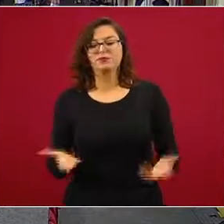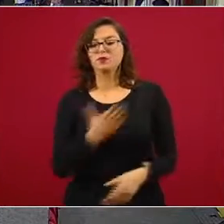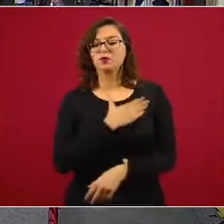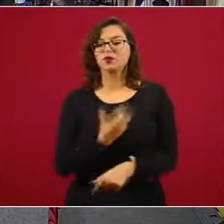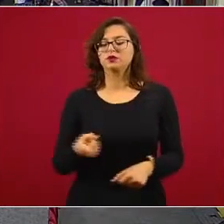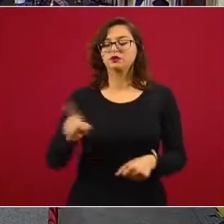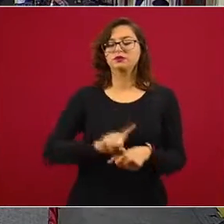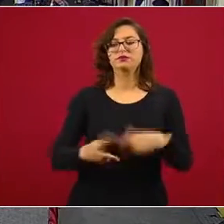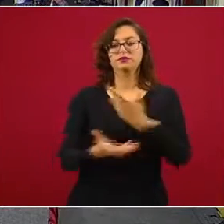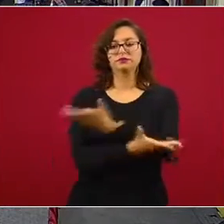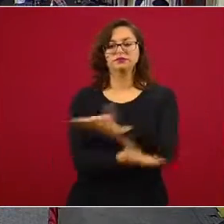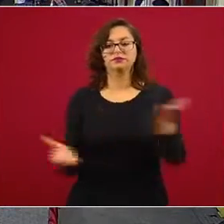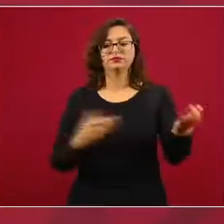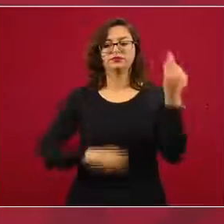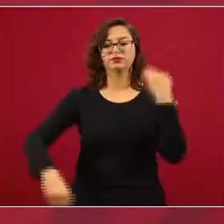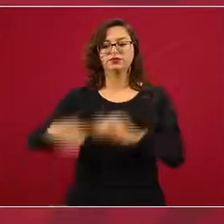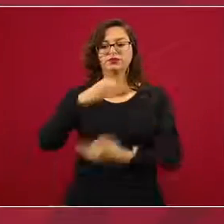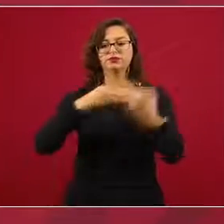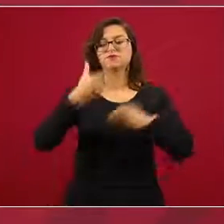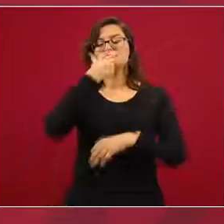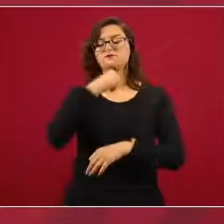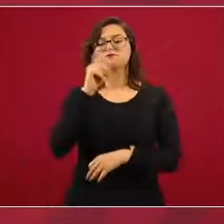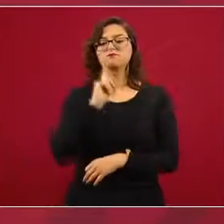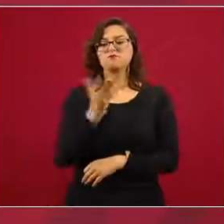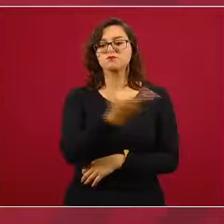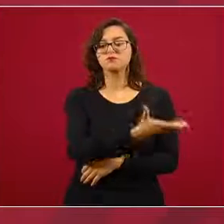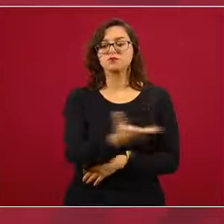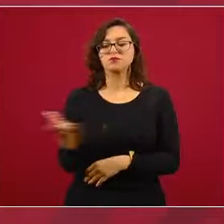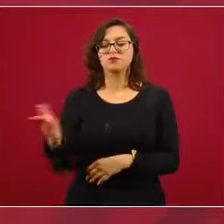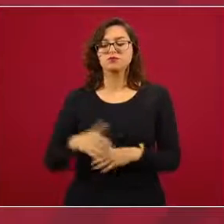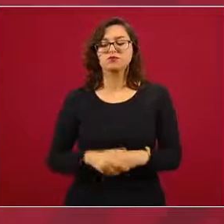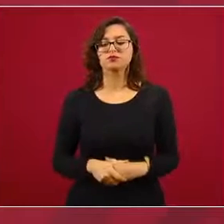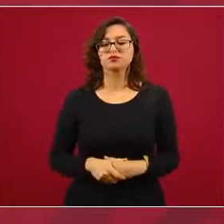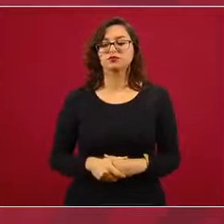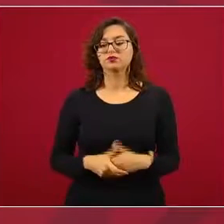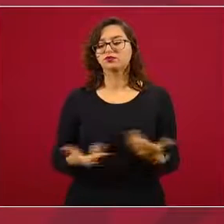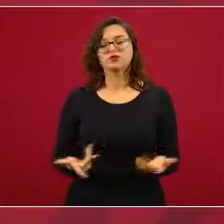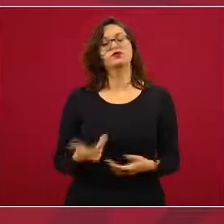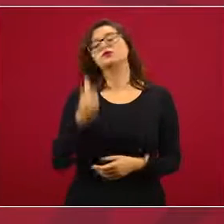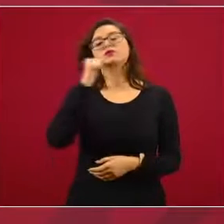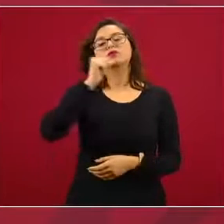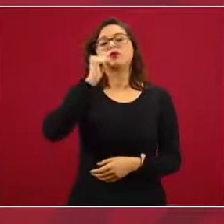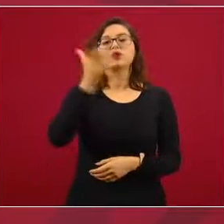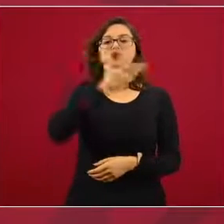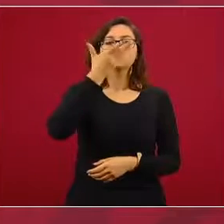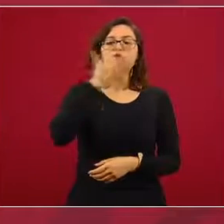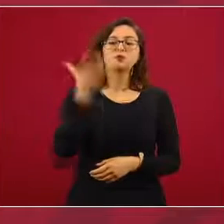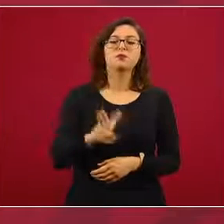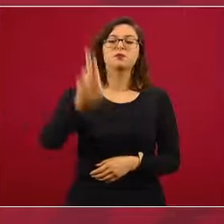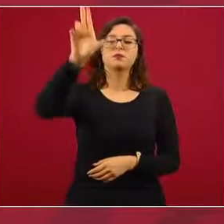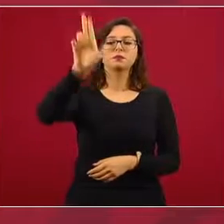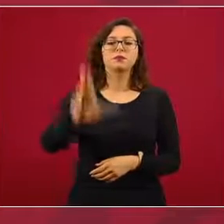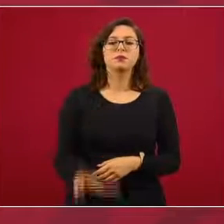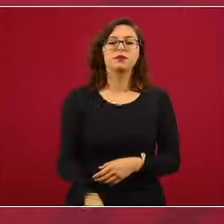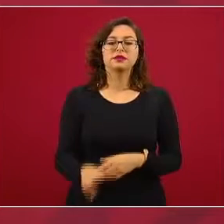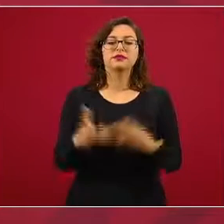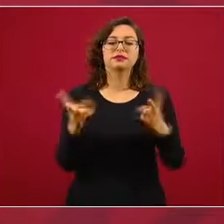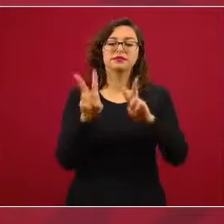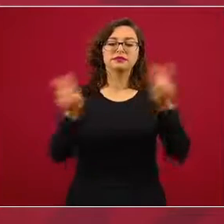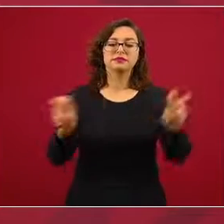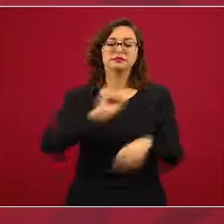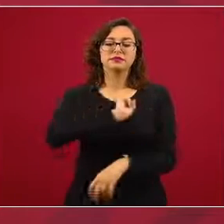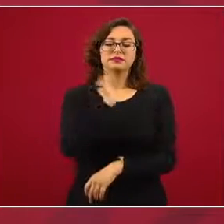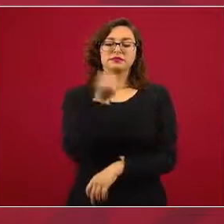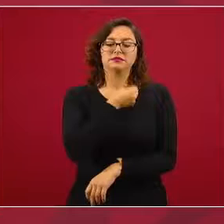días tengan todas y todos ustedes. Como todos los martes del Pulso de la Salud, vamos a comentar, aprovechando el informe